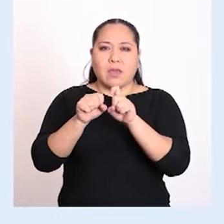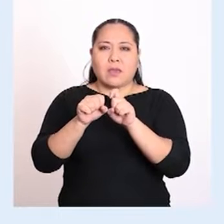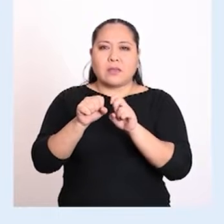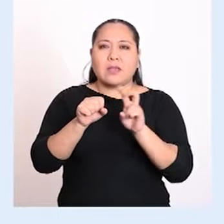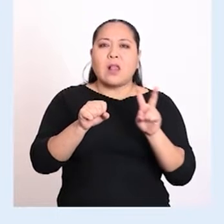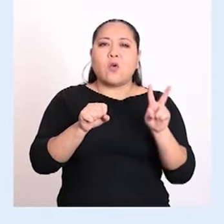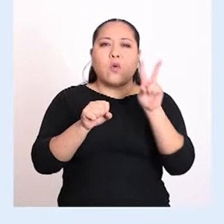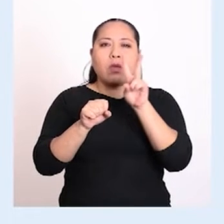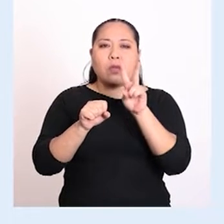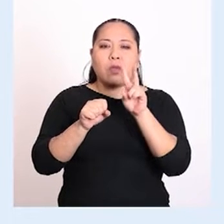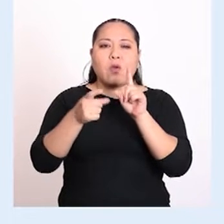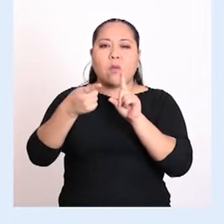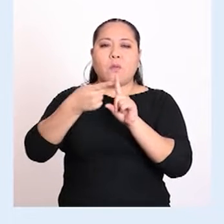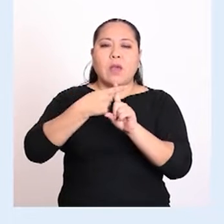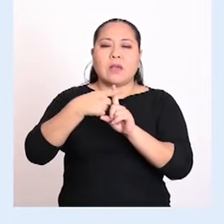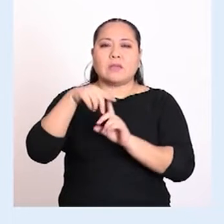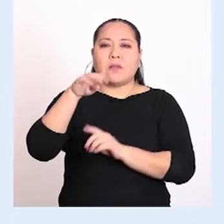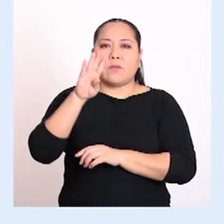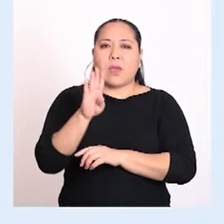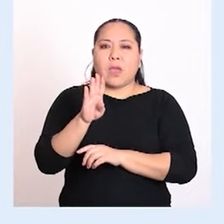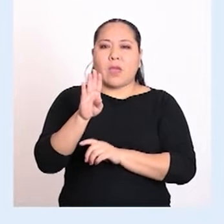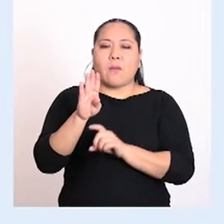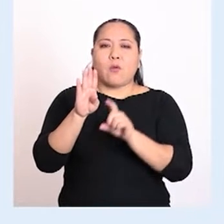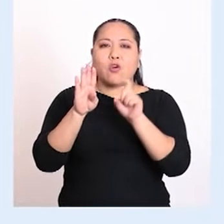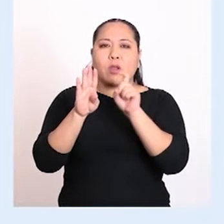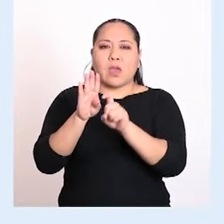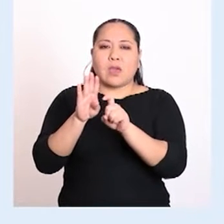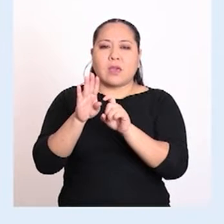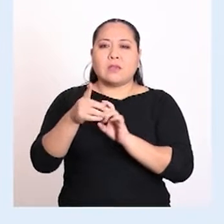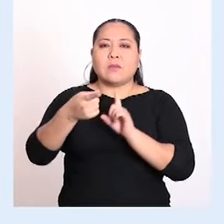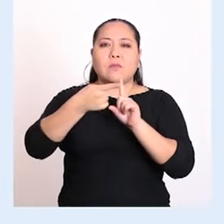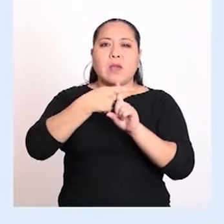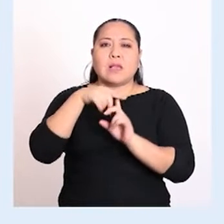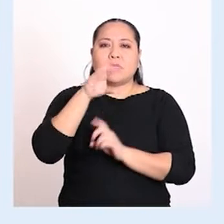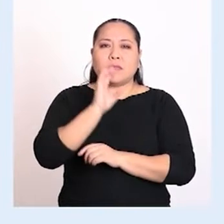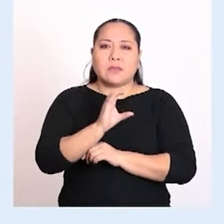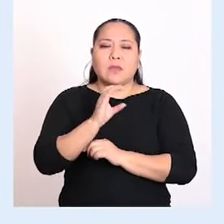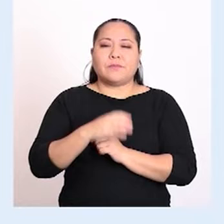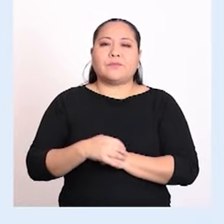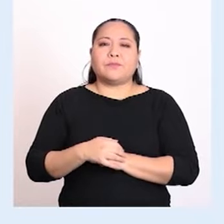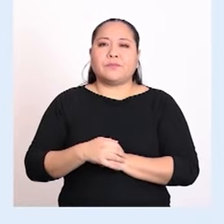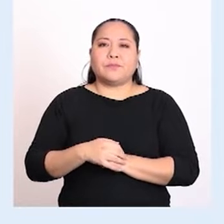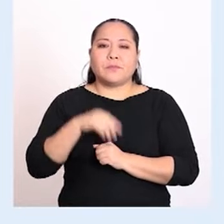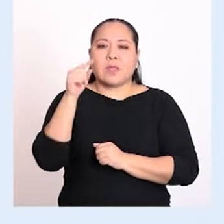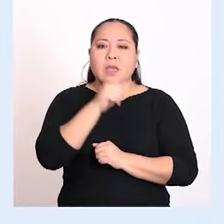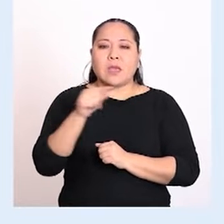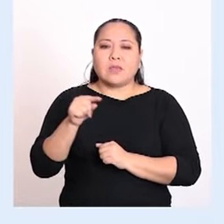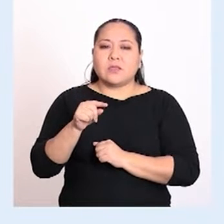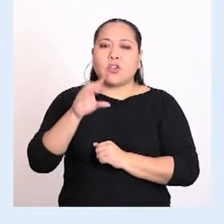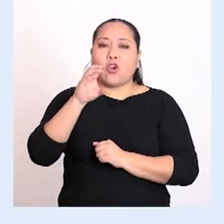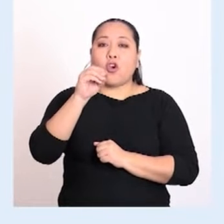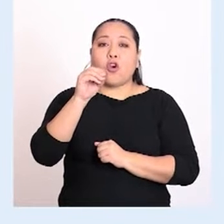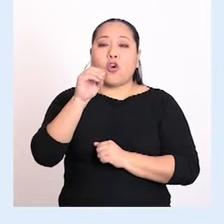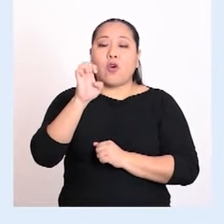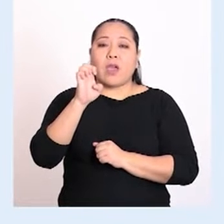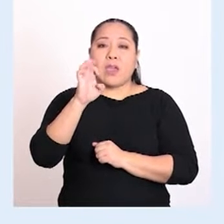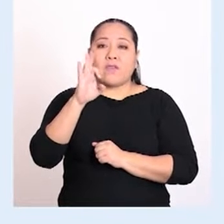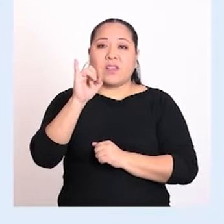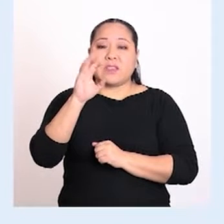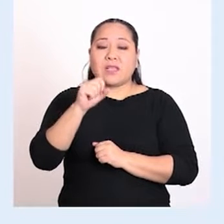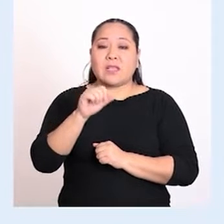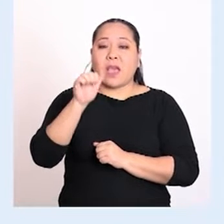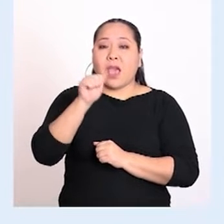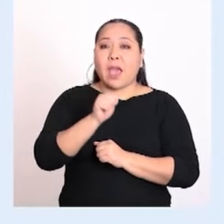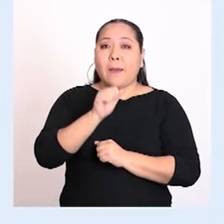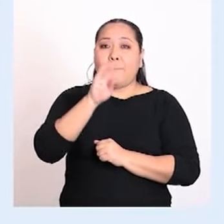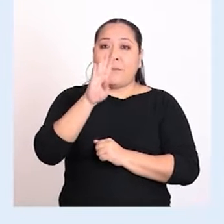x al cuadrado más b por x más c, donde los coeficientes